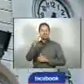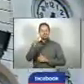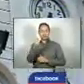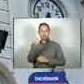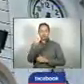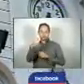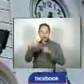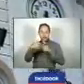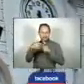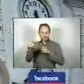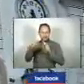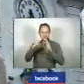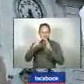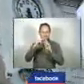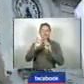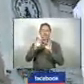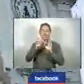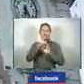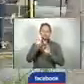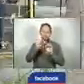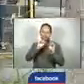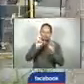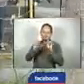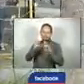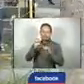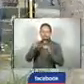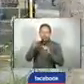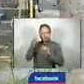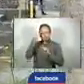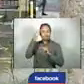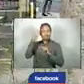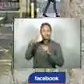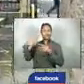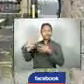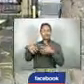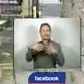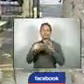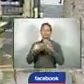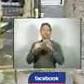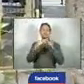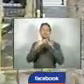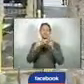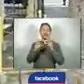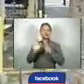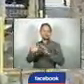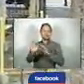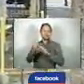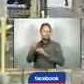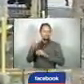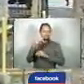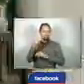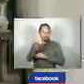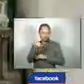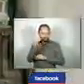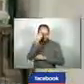Iglesia ya se están acercando feligreses para conmemorar este evento especial para los católicos.